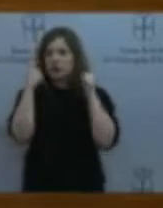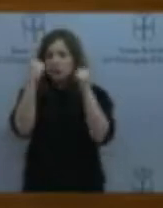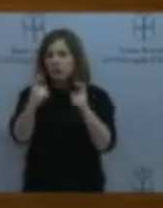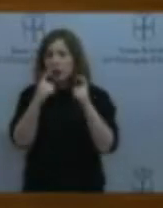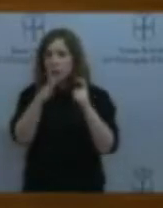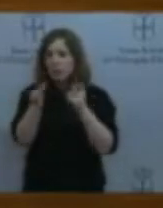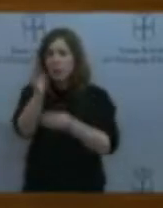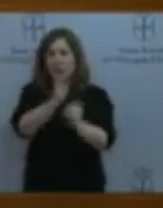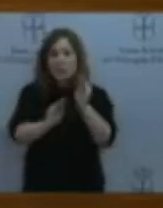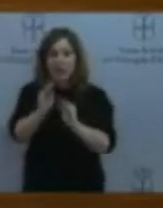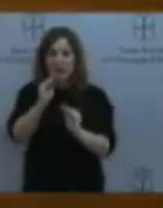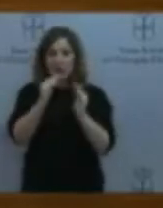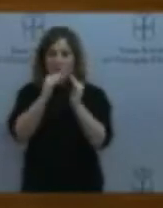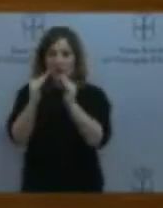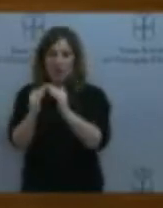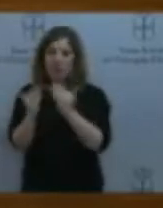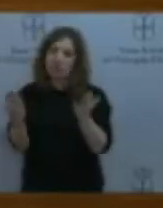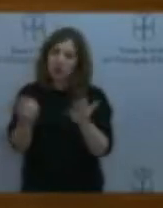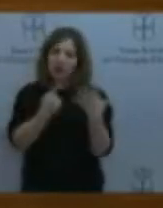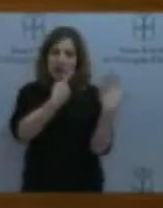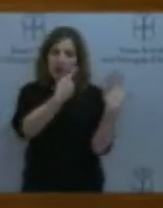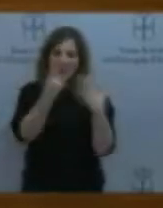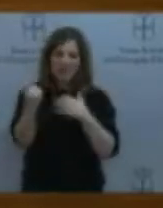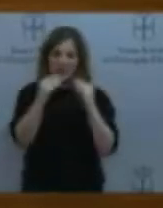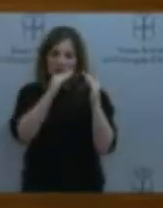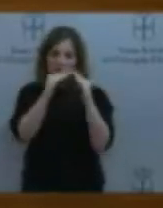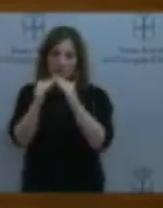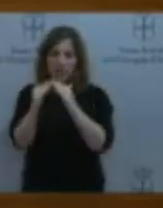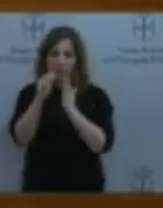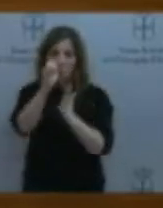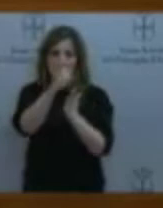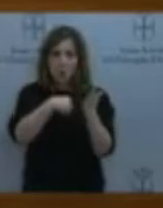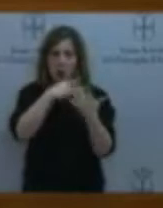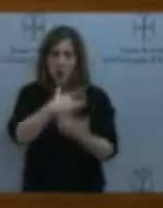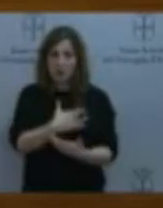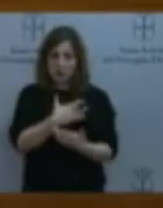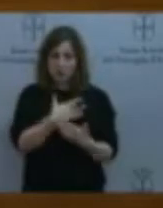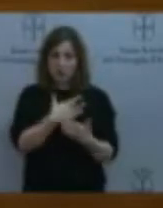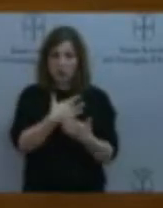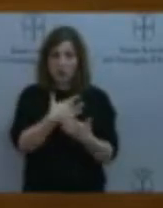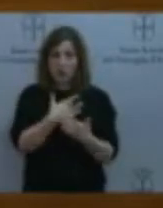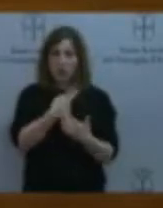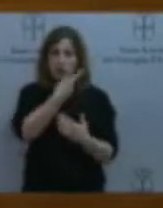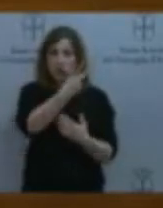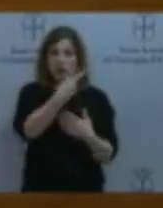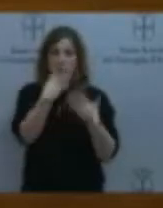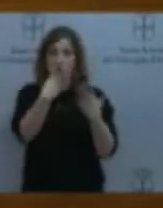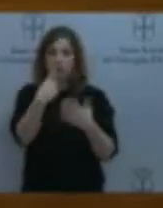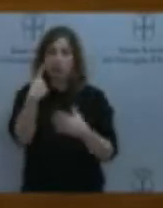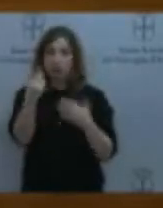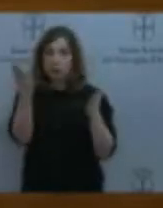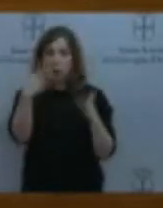vivienda. Oiga, de 600 viviendas vacías que tiene ahora mismo el parque público, 291 no están